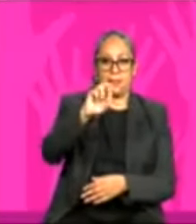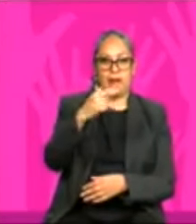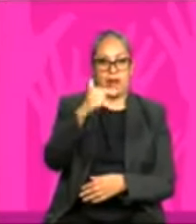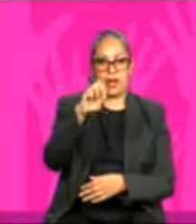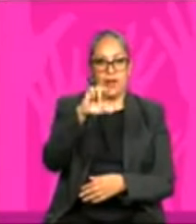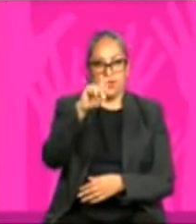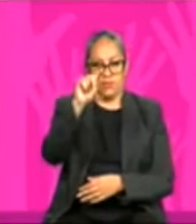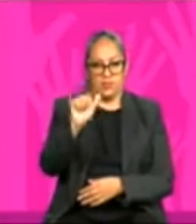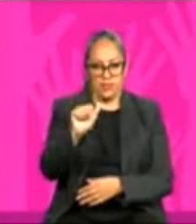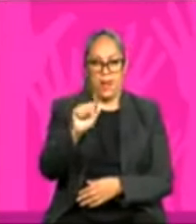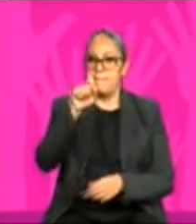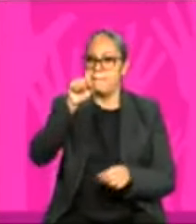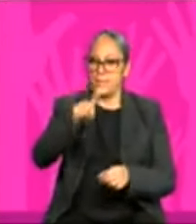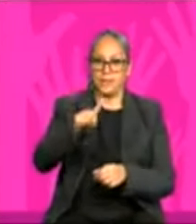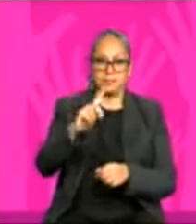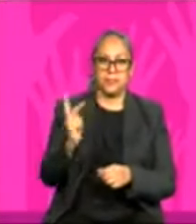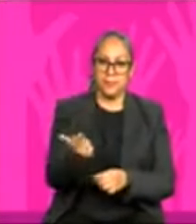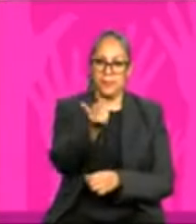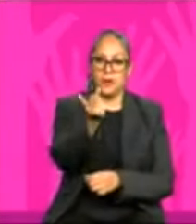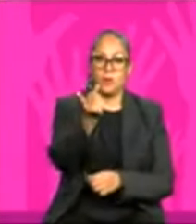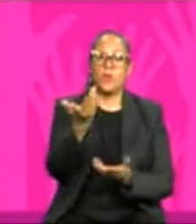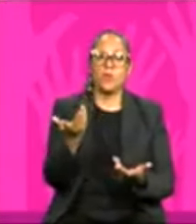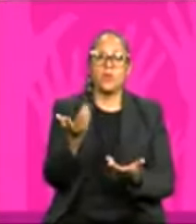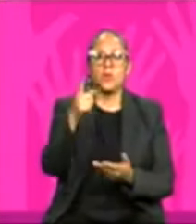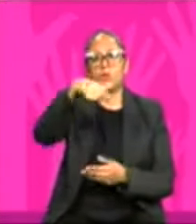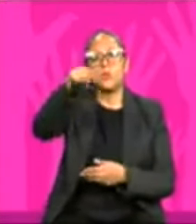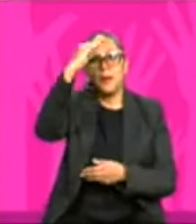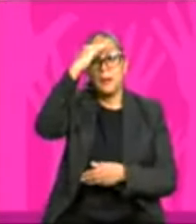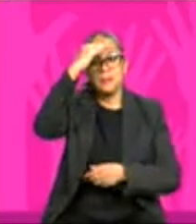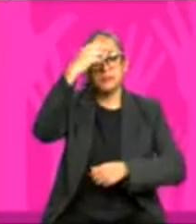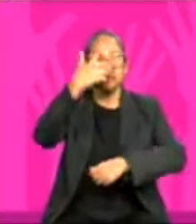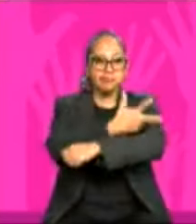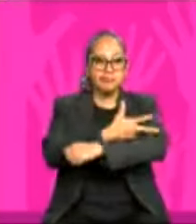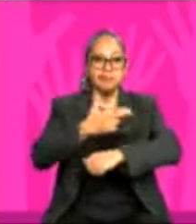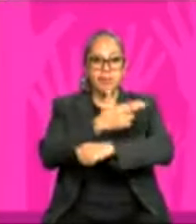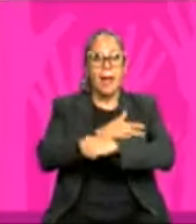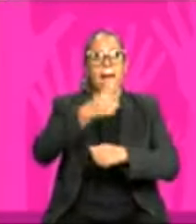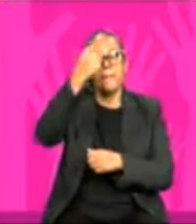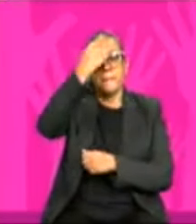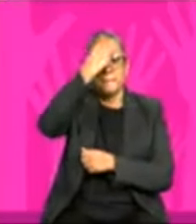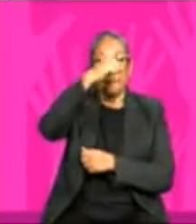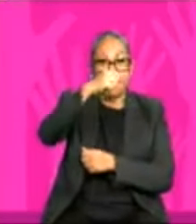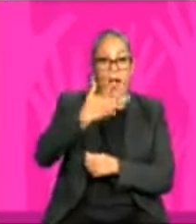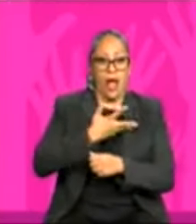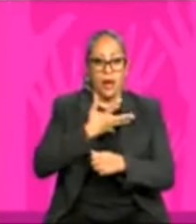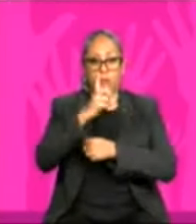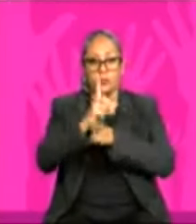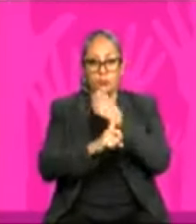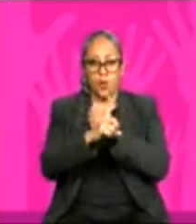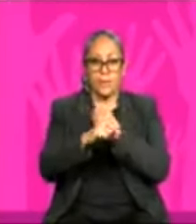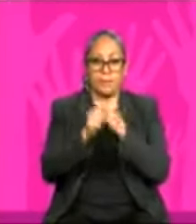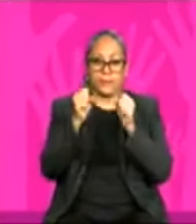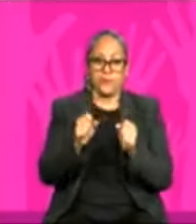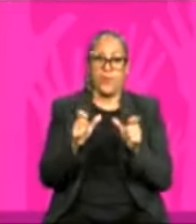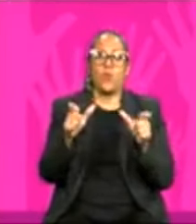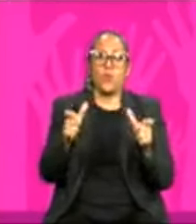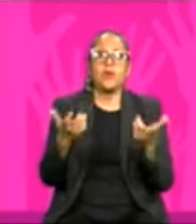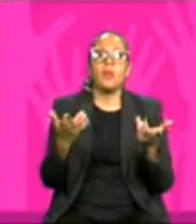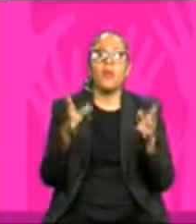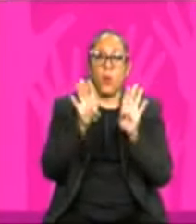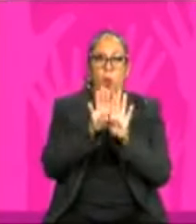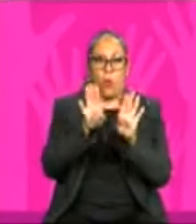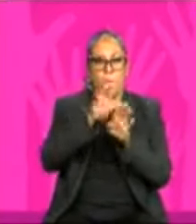González Arabia. Misma pregunta, candidata. ¿Cuál es su estrategia integral para abordar los desafíos de seguridad? Es decir, ¿cómo